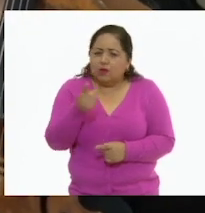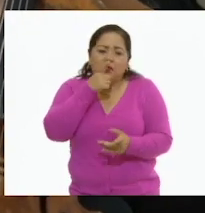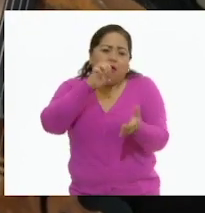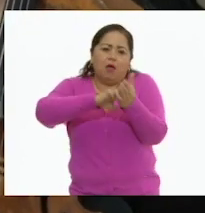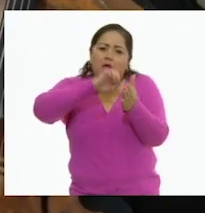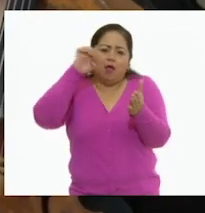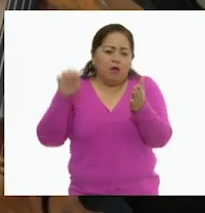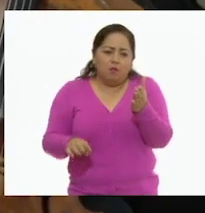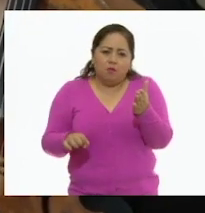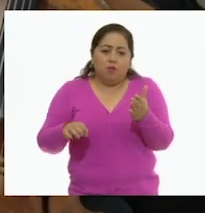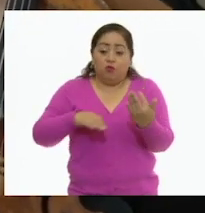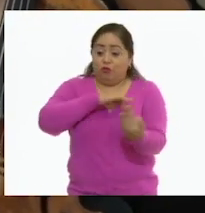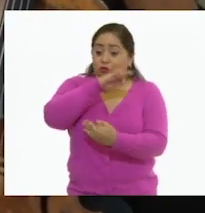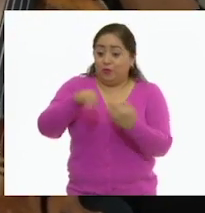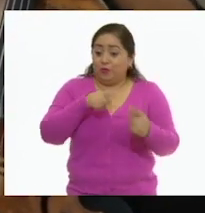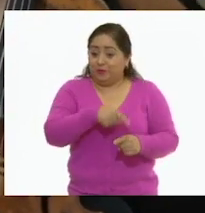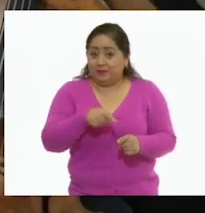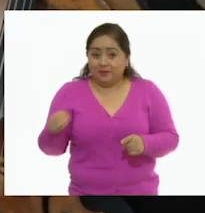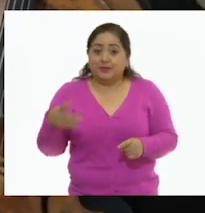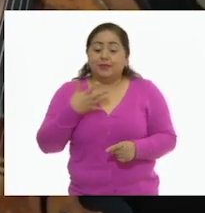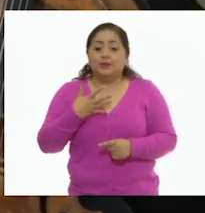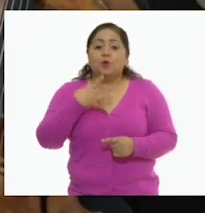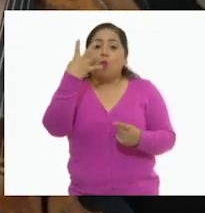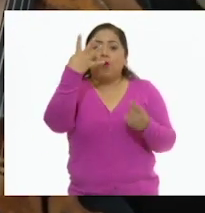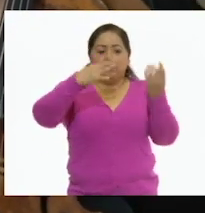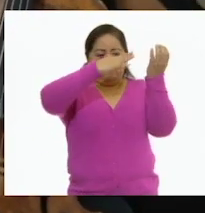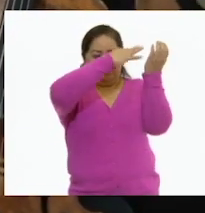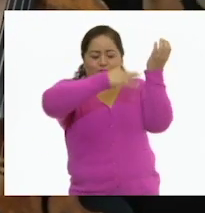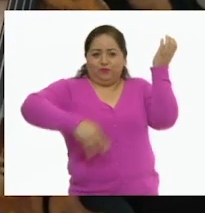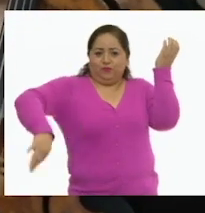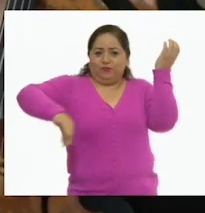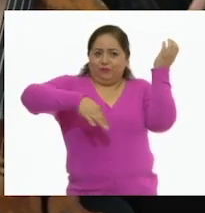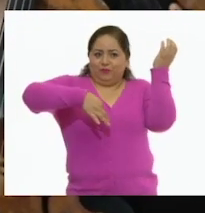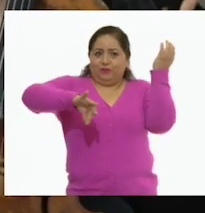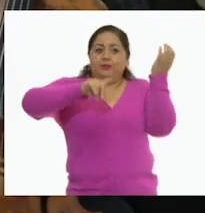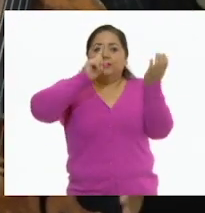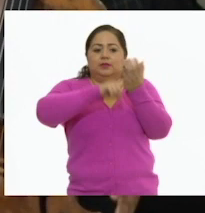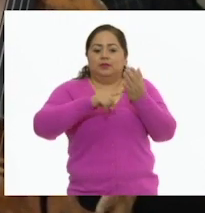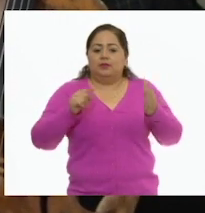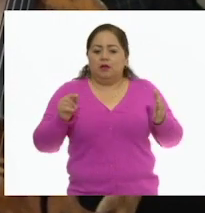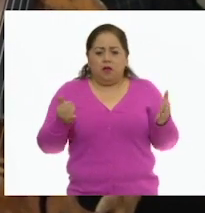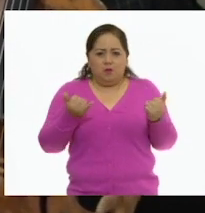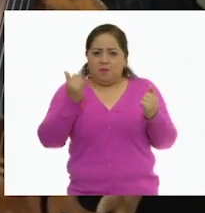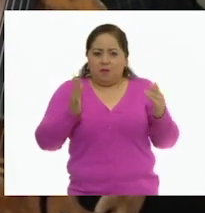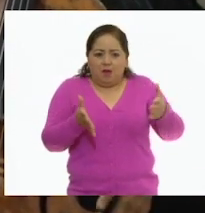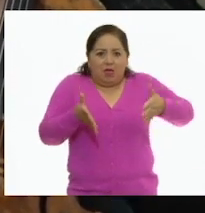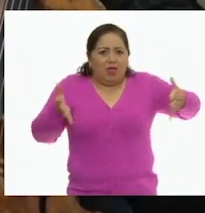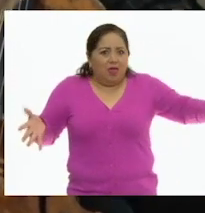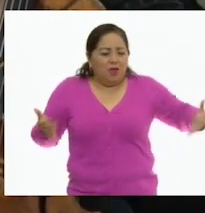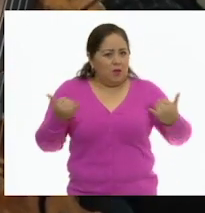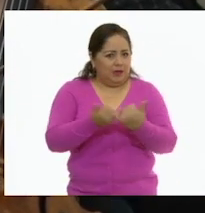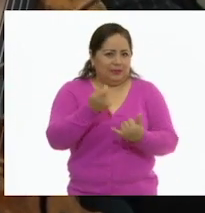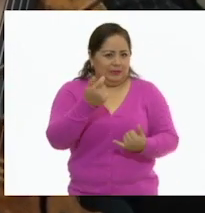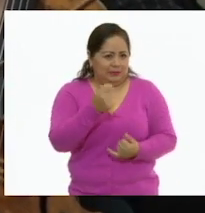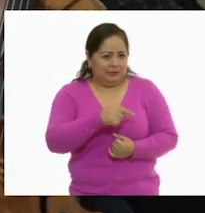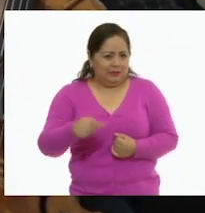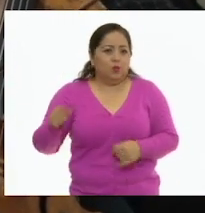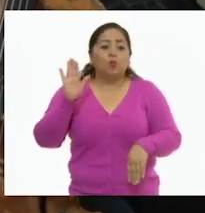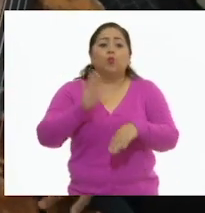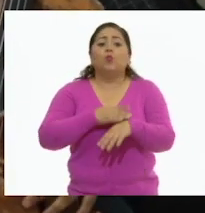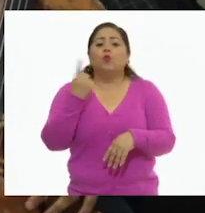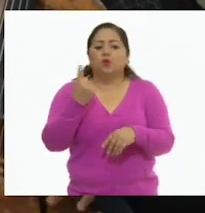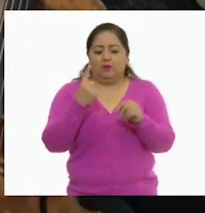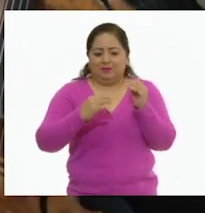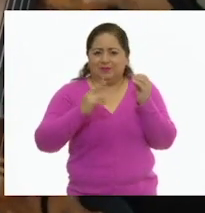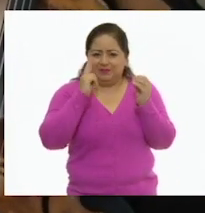ejemplo, todos ellos tienen cuatro cuerdas. Su cuerpo es bastante similar, sobre todo también por